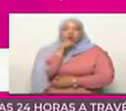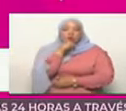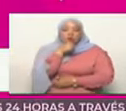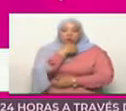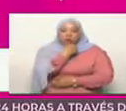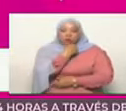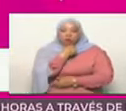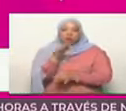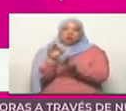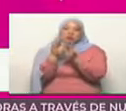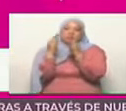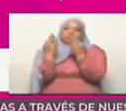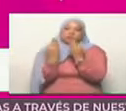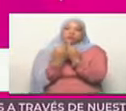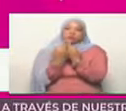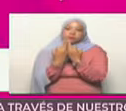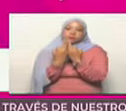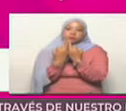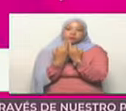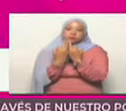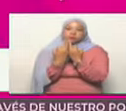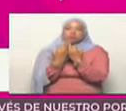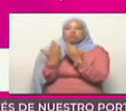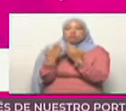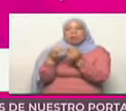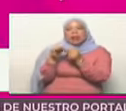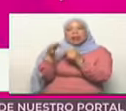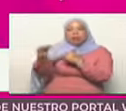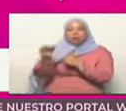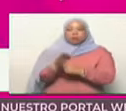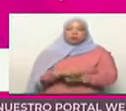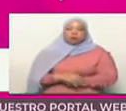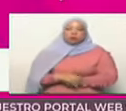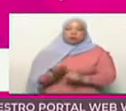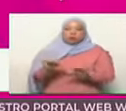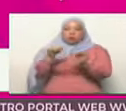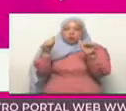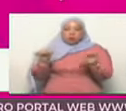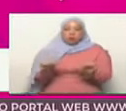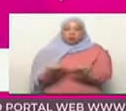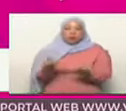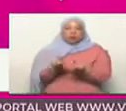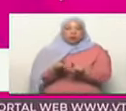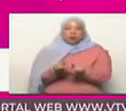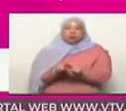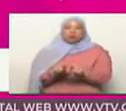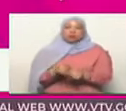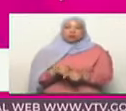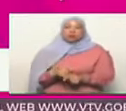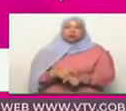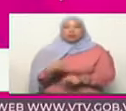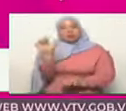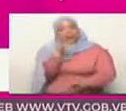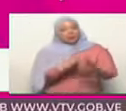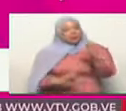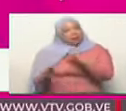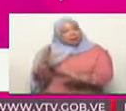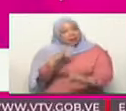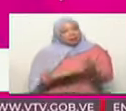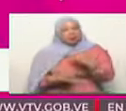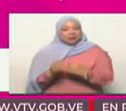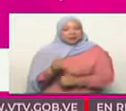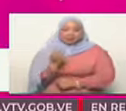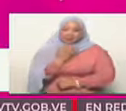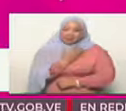aparentemente la familia, pero no es tanto directa, ¿no? Bueno, pero tú eres artista, pero de la ciencia. ¿Qué me cuentas,